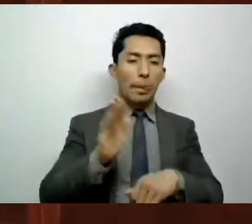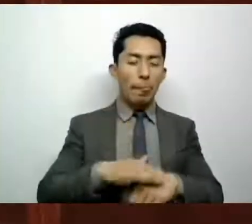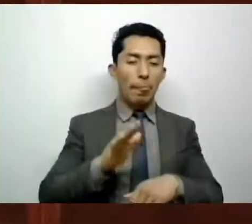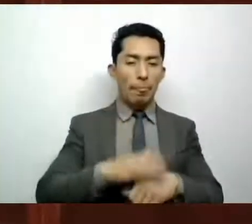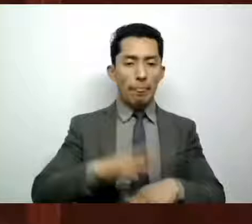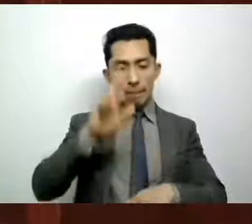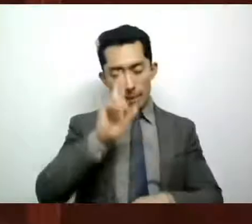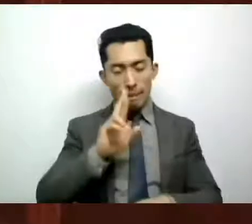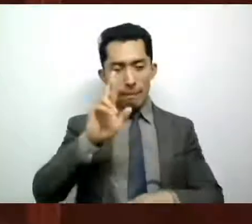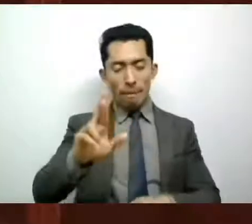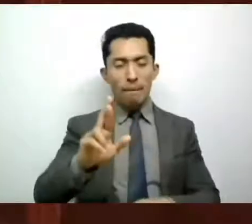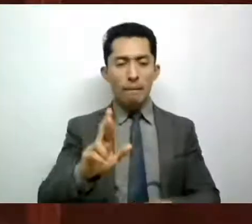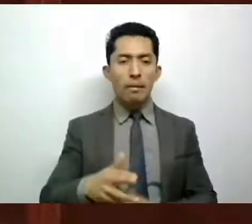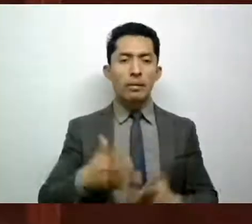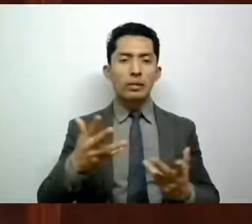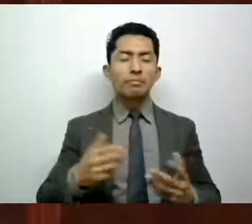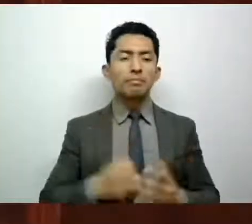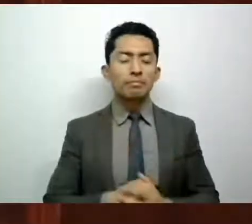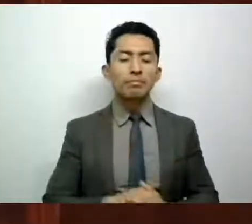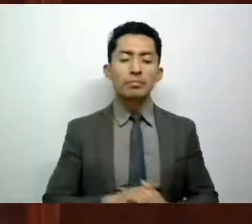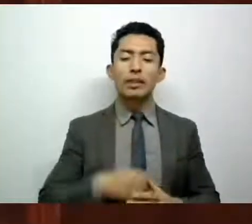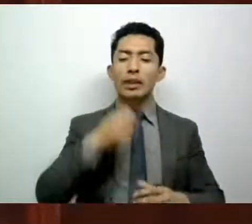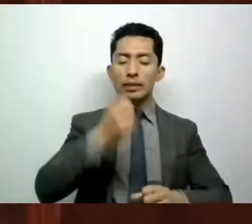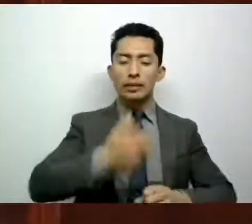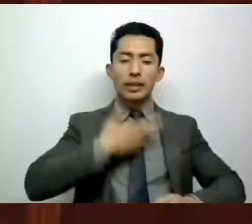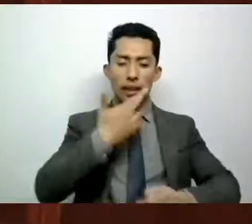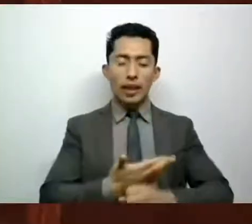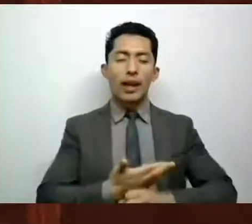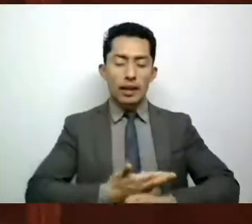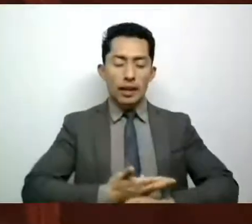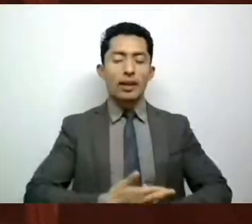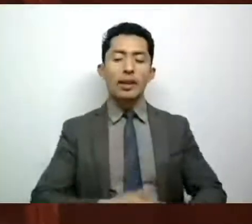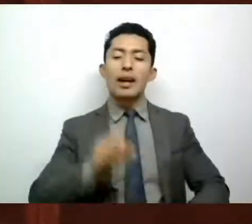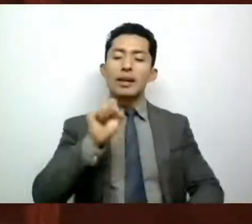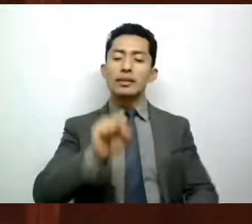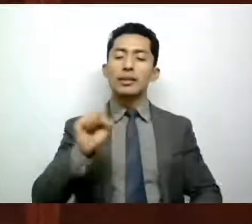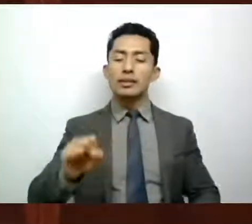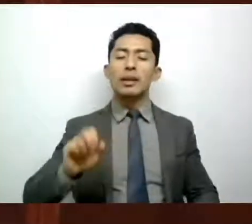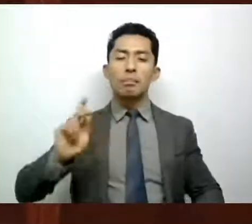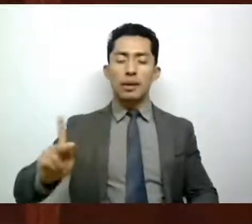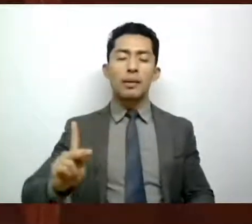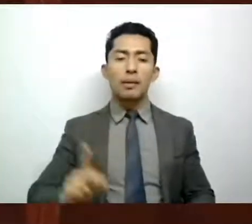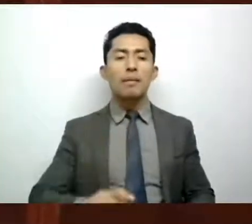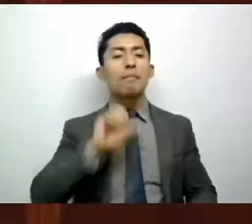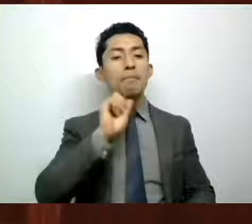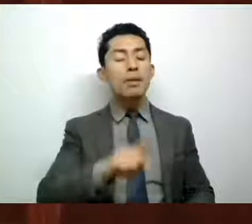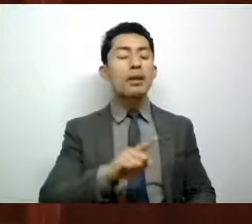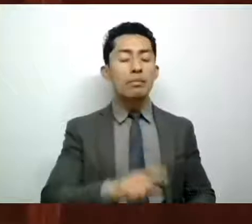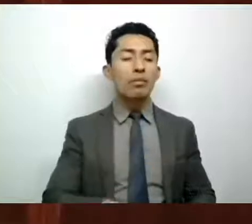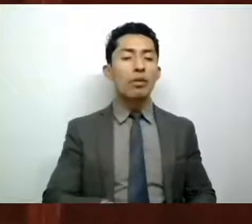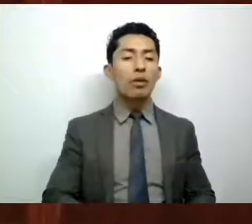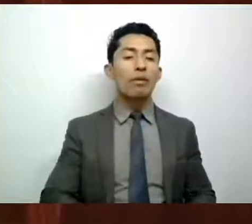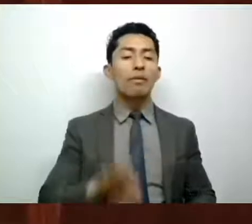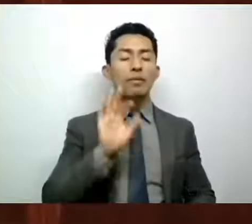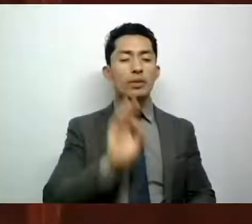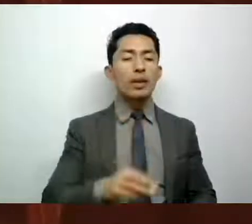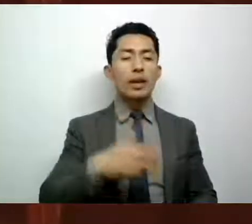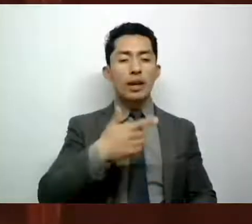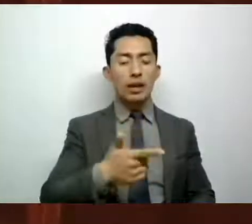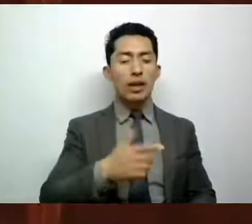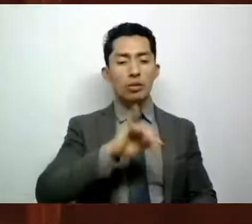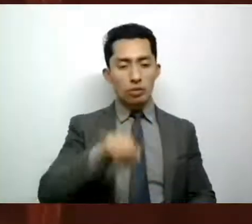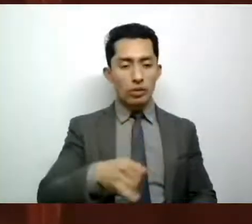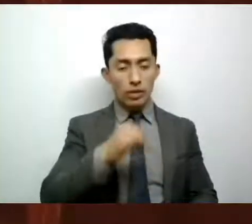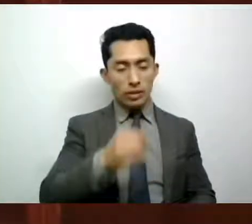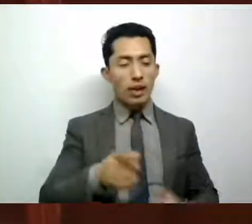exhorta respetuosamente a la Secretaría de Seguridad y la Fiscalía General